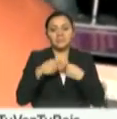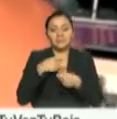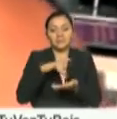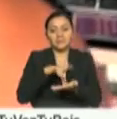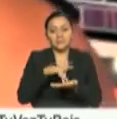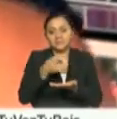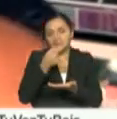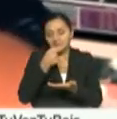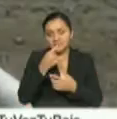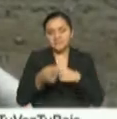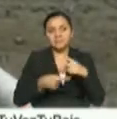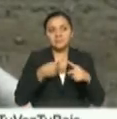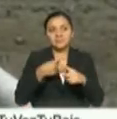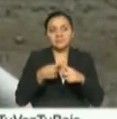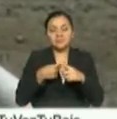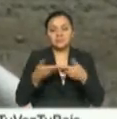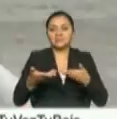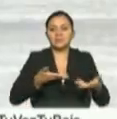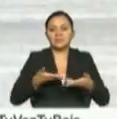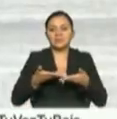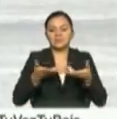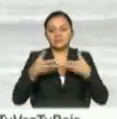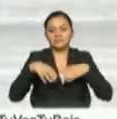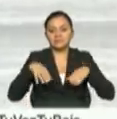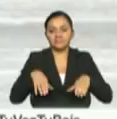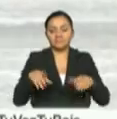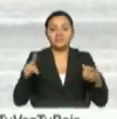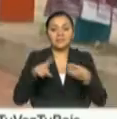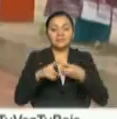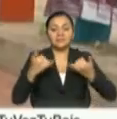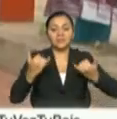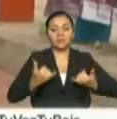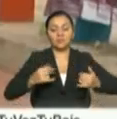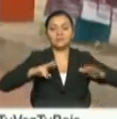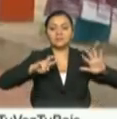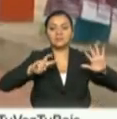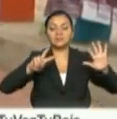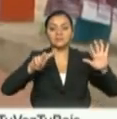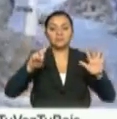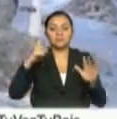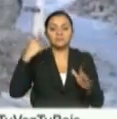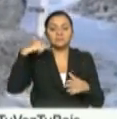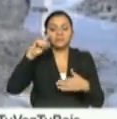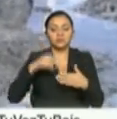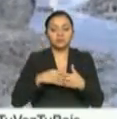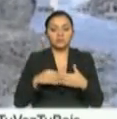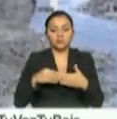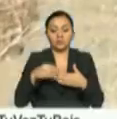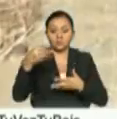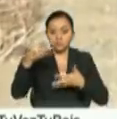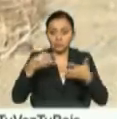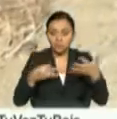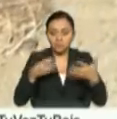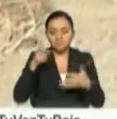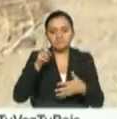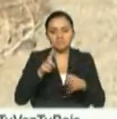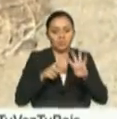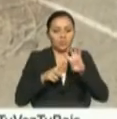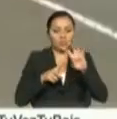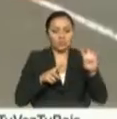medicina y la despensa. Al momento se han ejecutado 721 millones de dólares de un total de